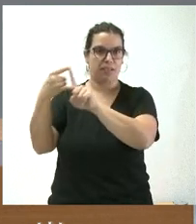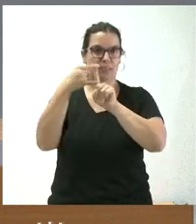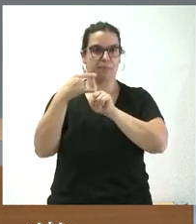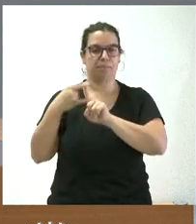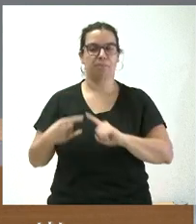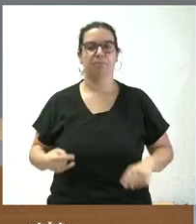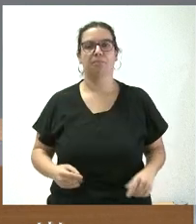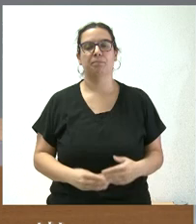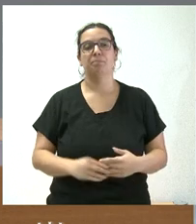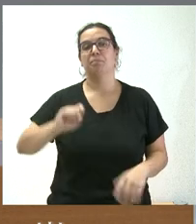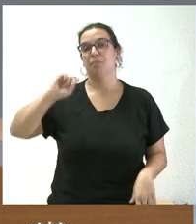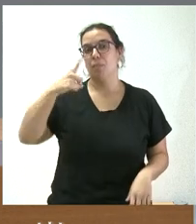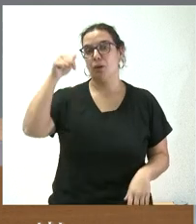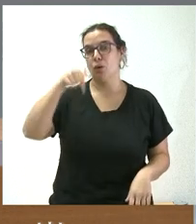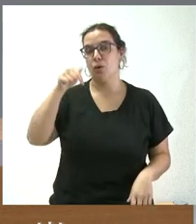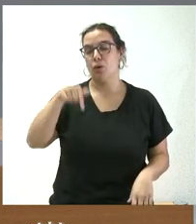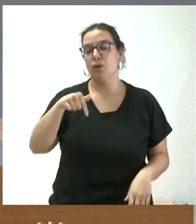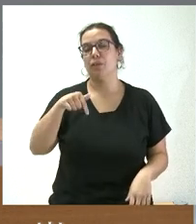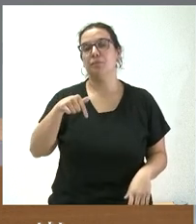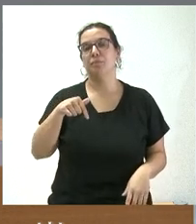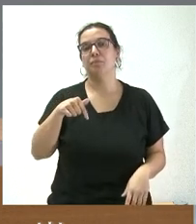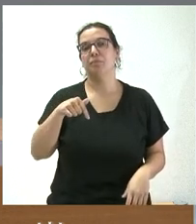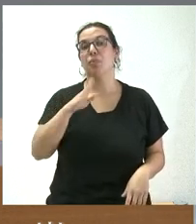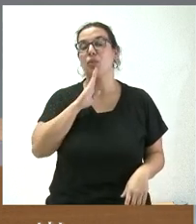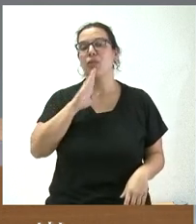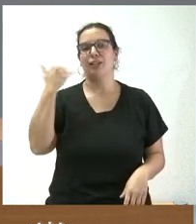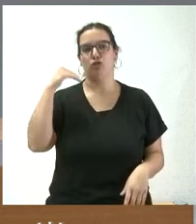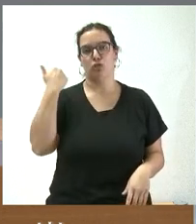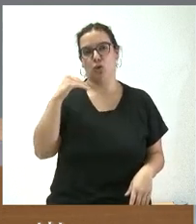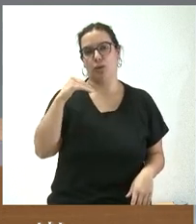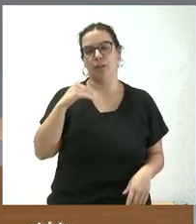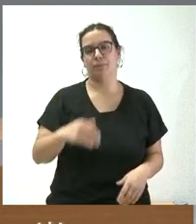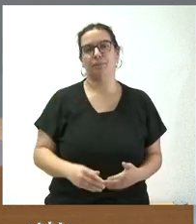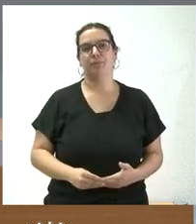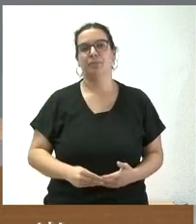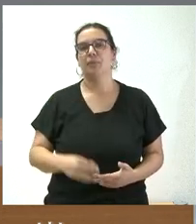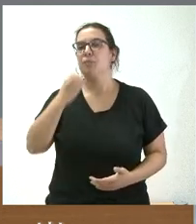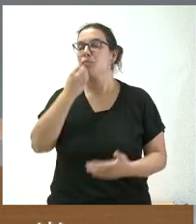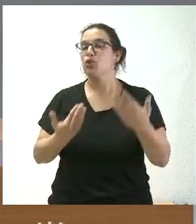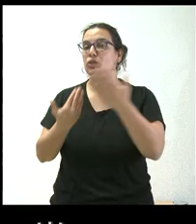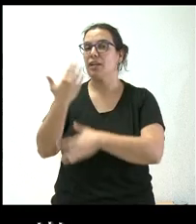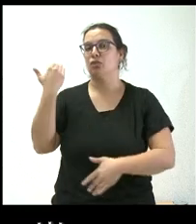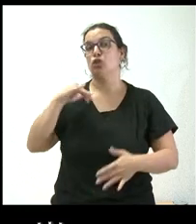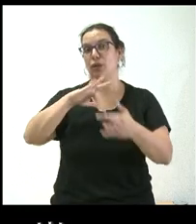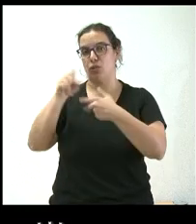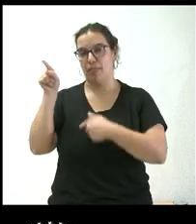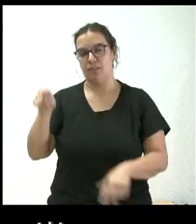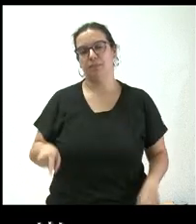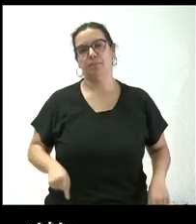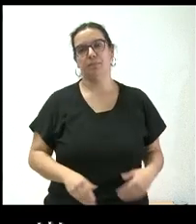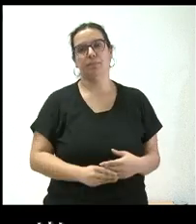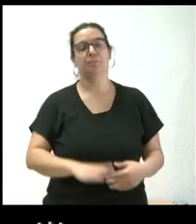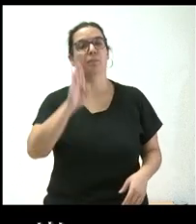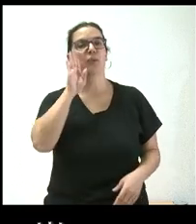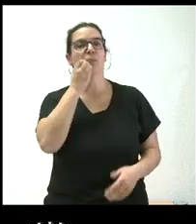provincias hoy vamos a comenzar esa ronda en Soria con Encarna Muñoz Buenos días Encarna Hola